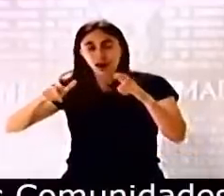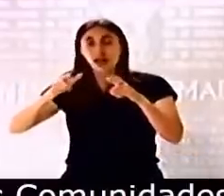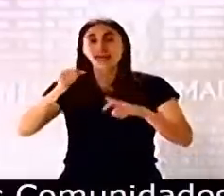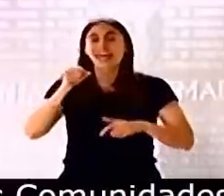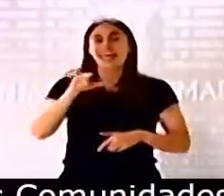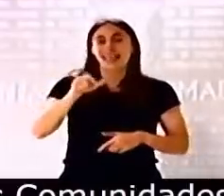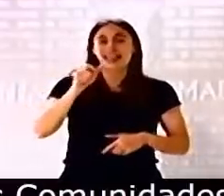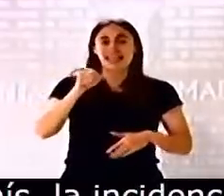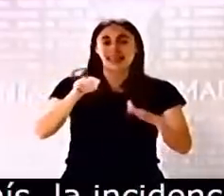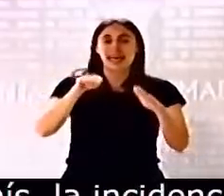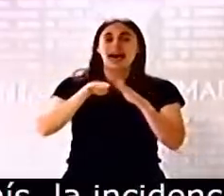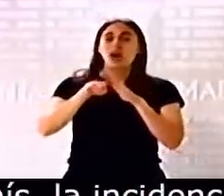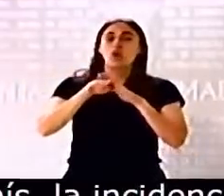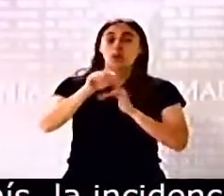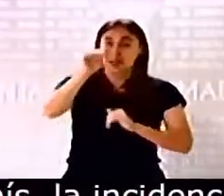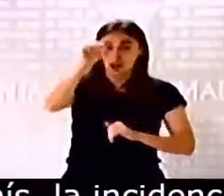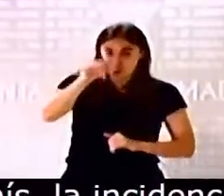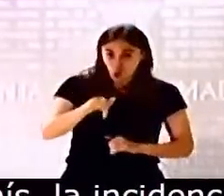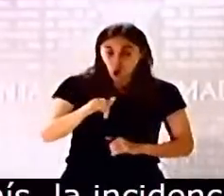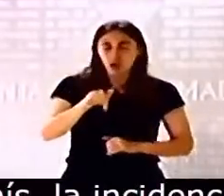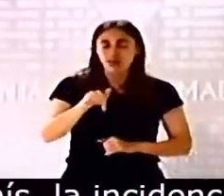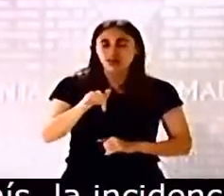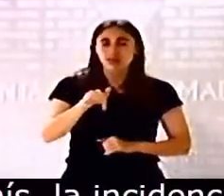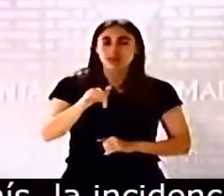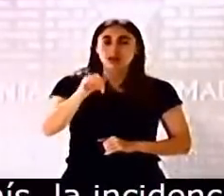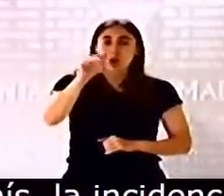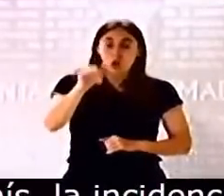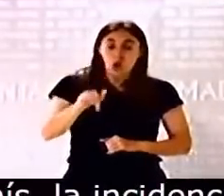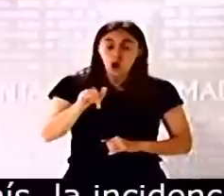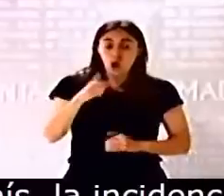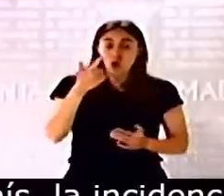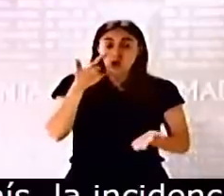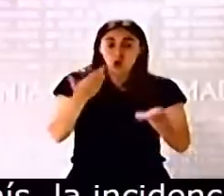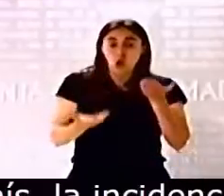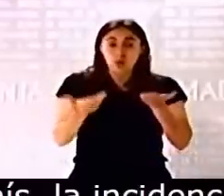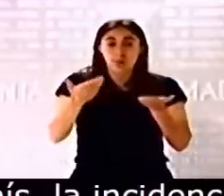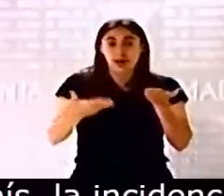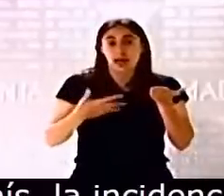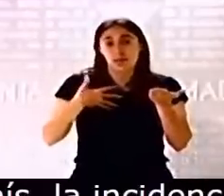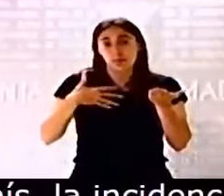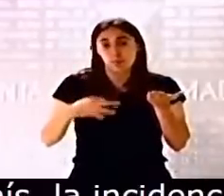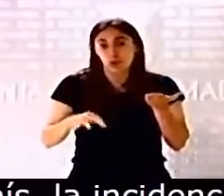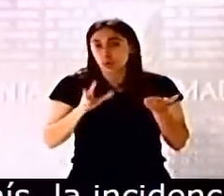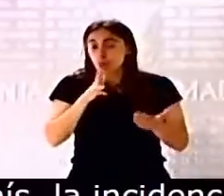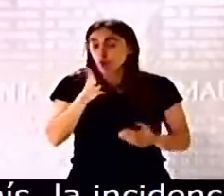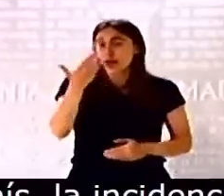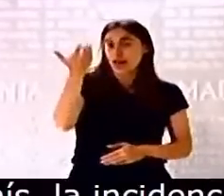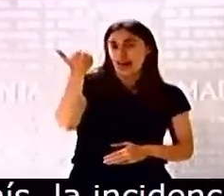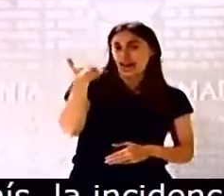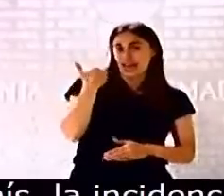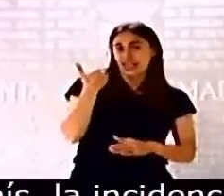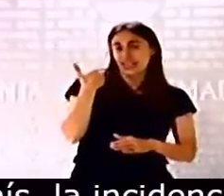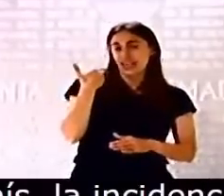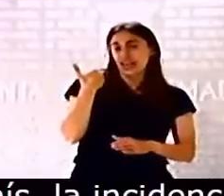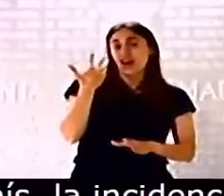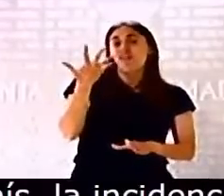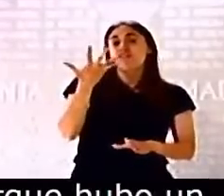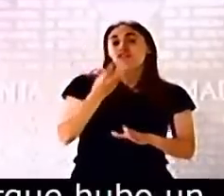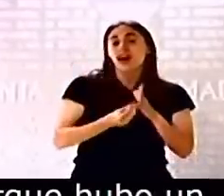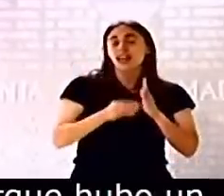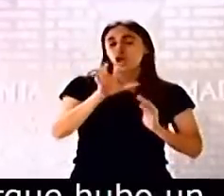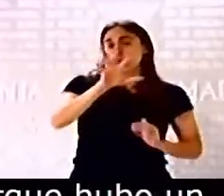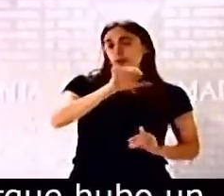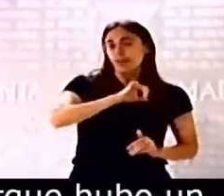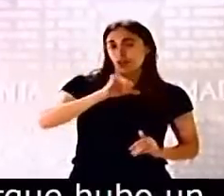país, hoy que sí podemos compararla, porque ayer hubo un problema técnico en una de las comunidades autónomas y no